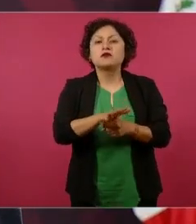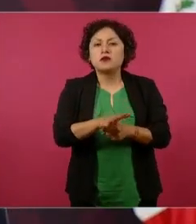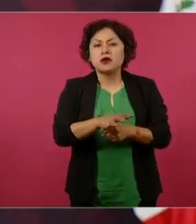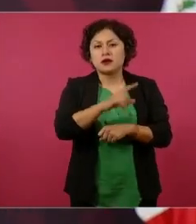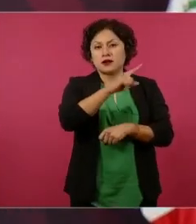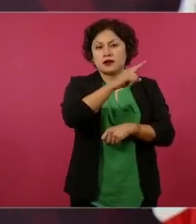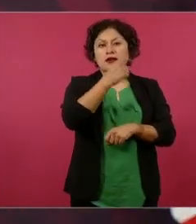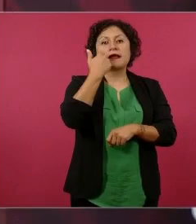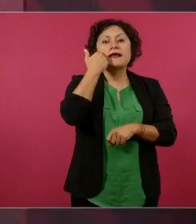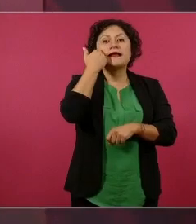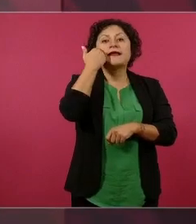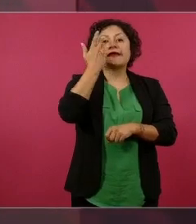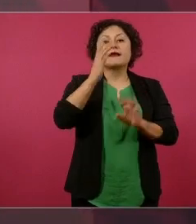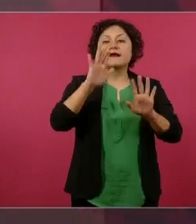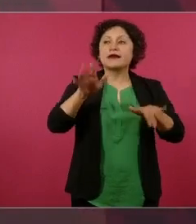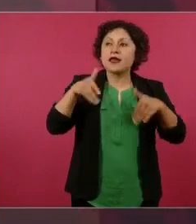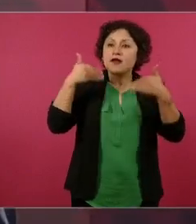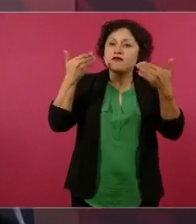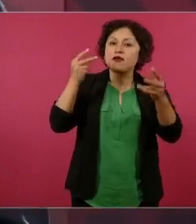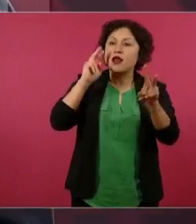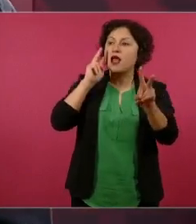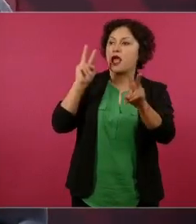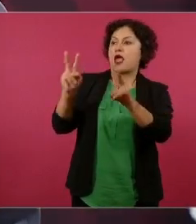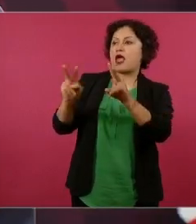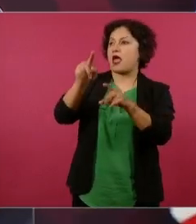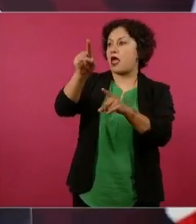quieren resolver el problema